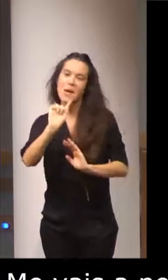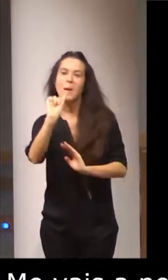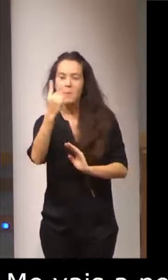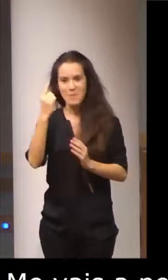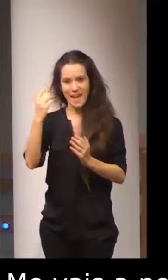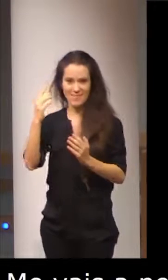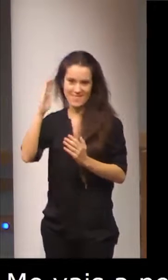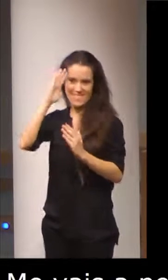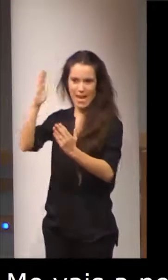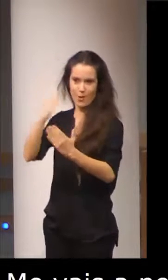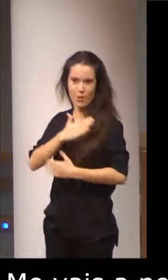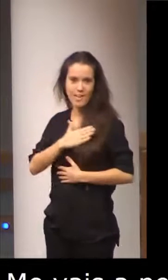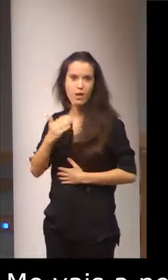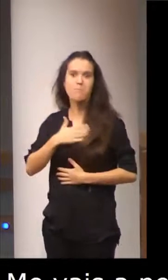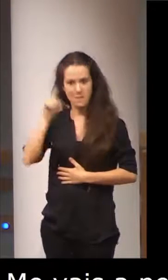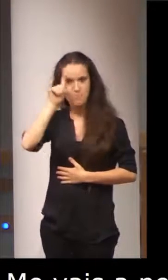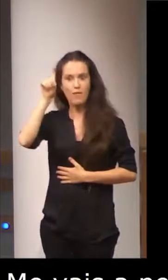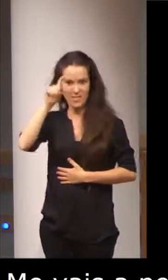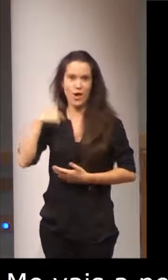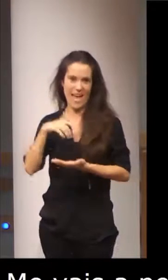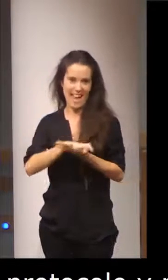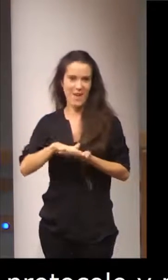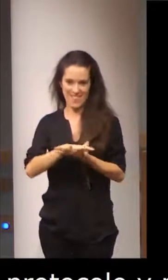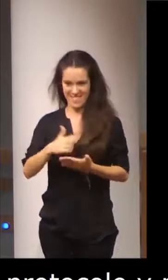mi profesora de lengua de signos